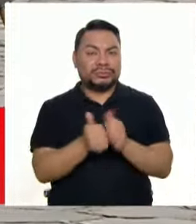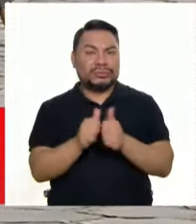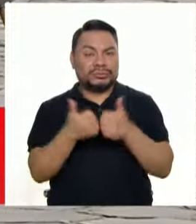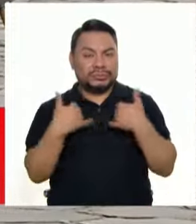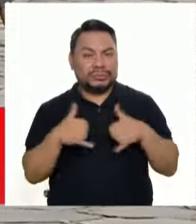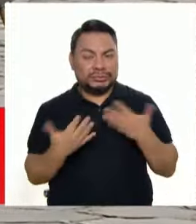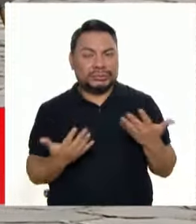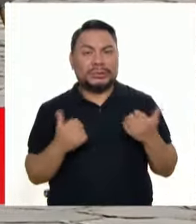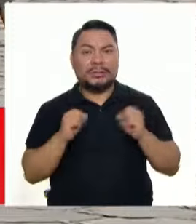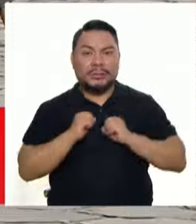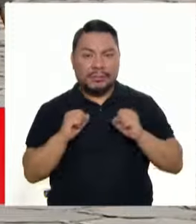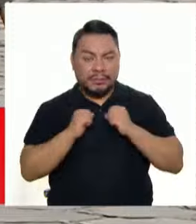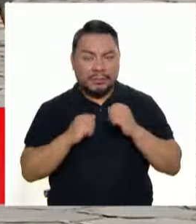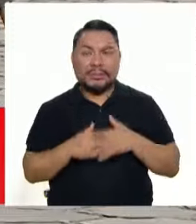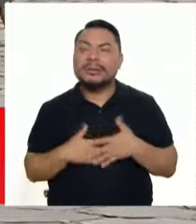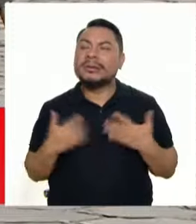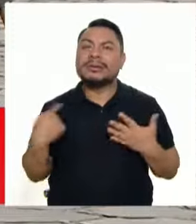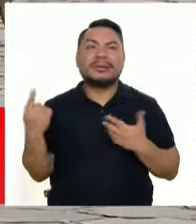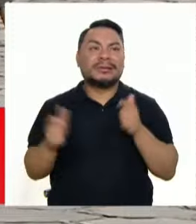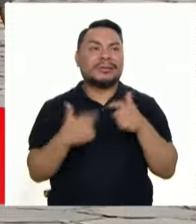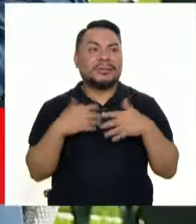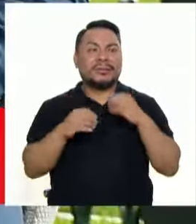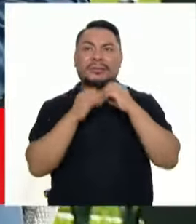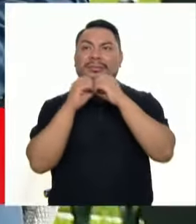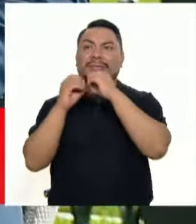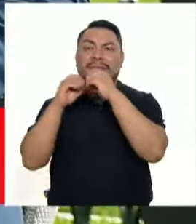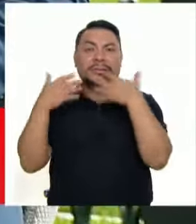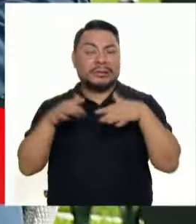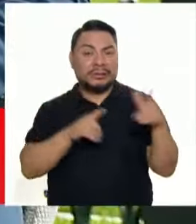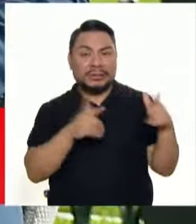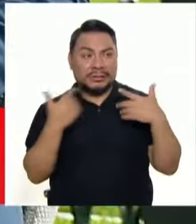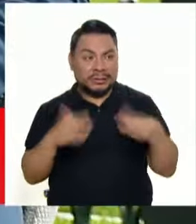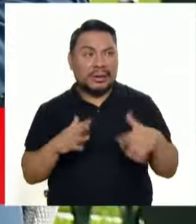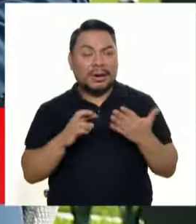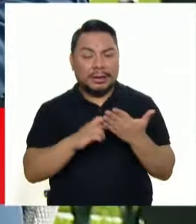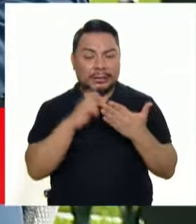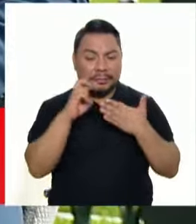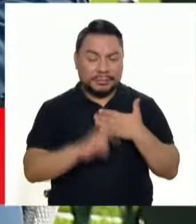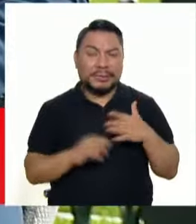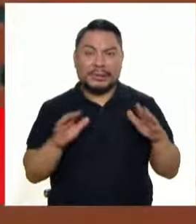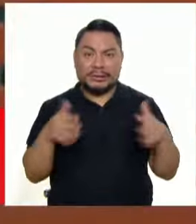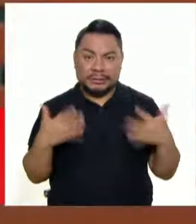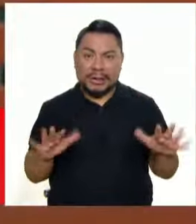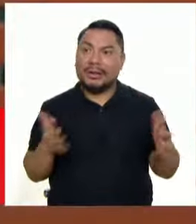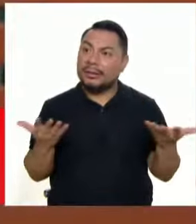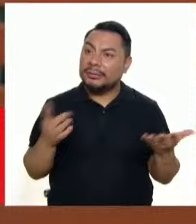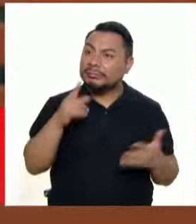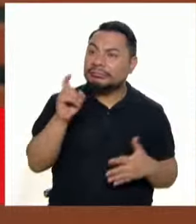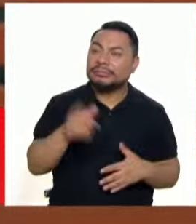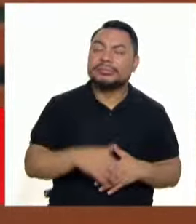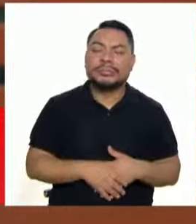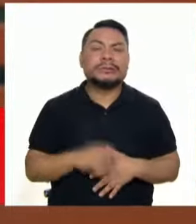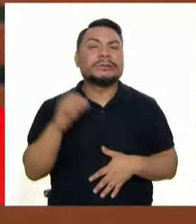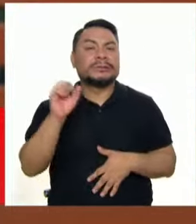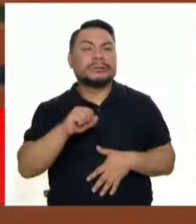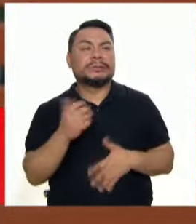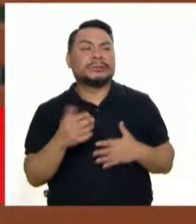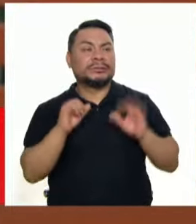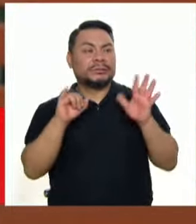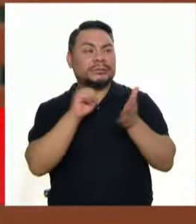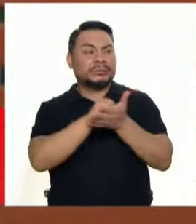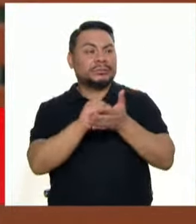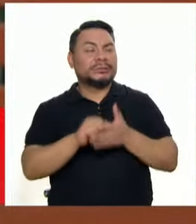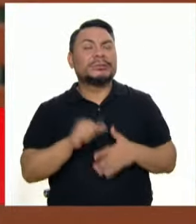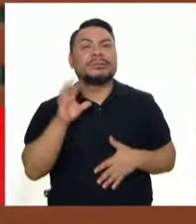¿cómo van los preparativos? La infraestructura, ¿estamos preparados? ¿Ya hay un plan? Sí, en efecto, son